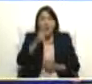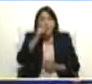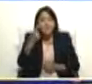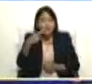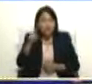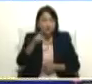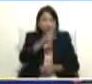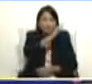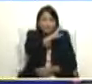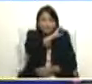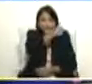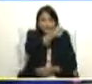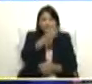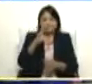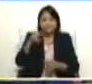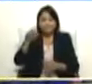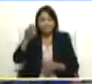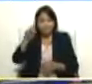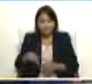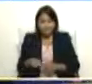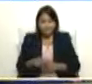rector Conrado Pérez,